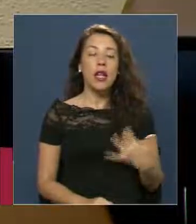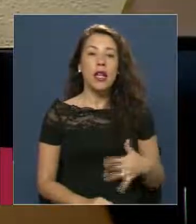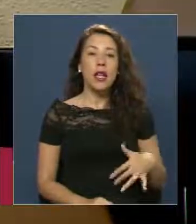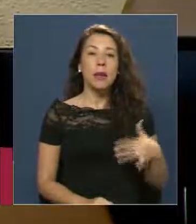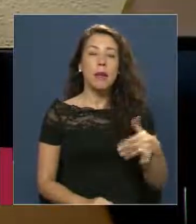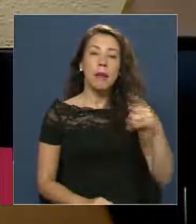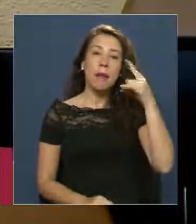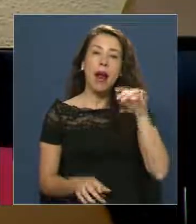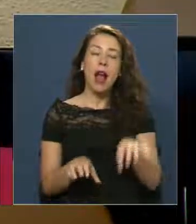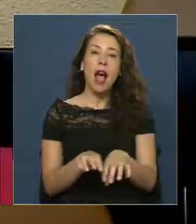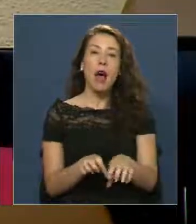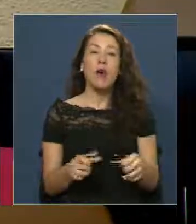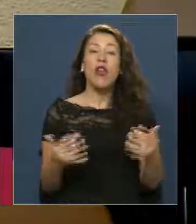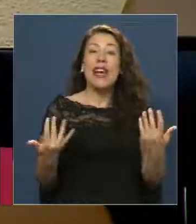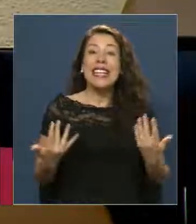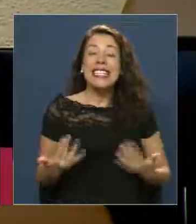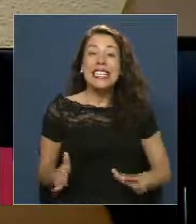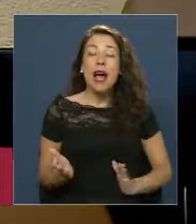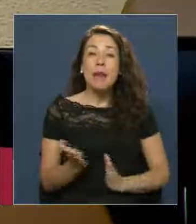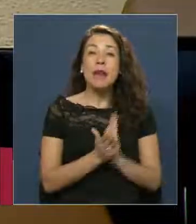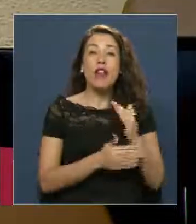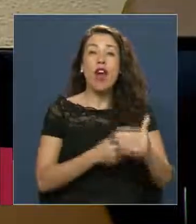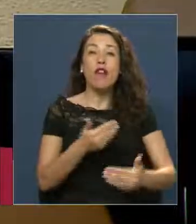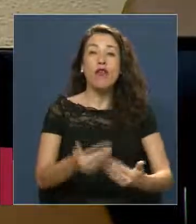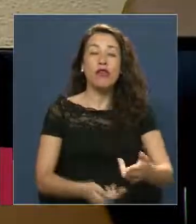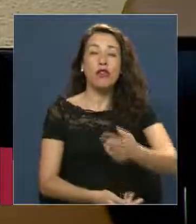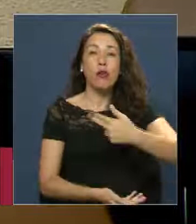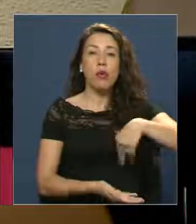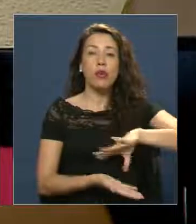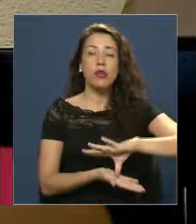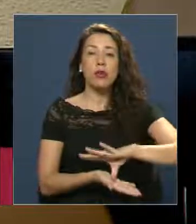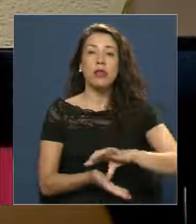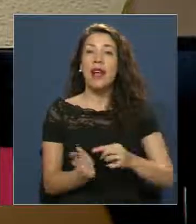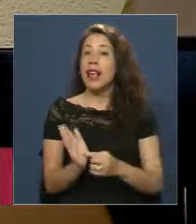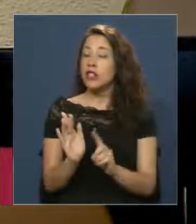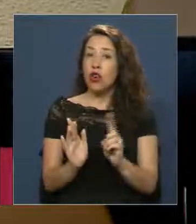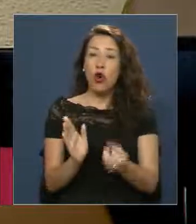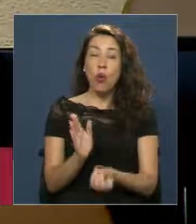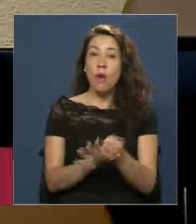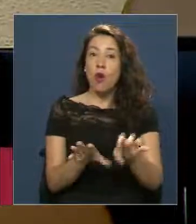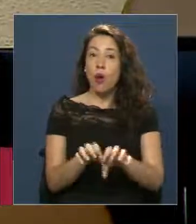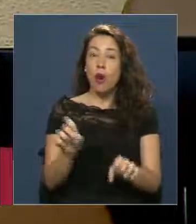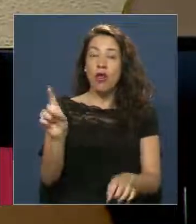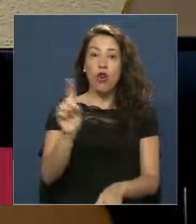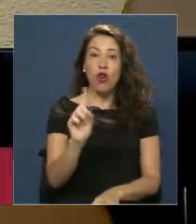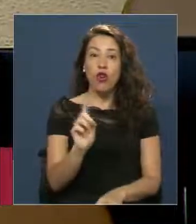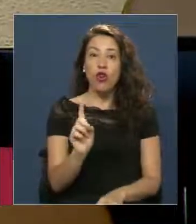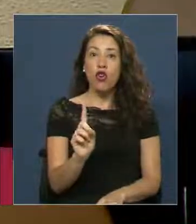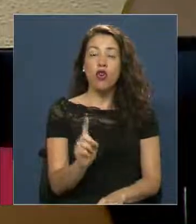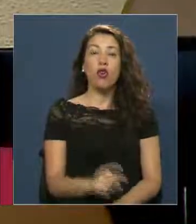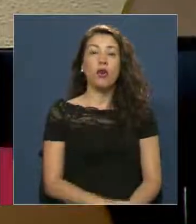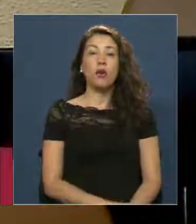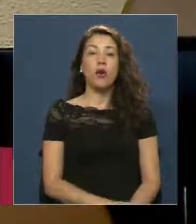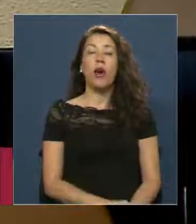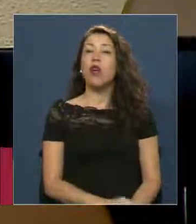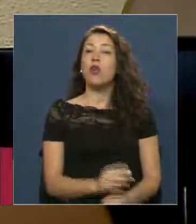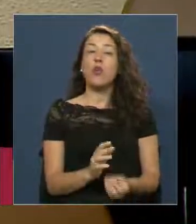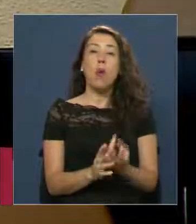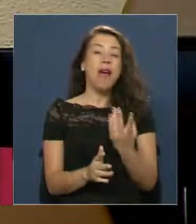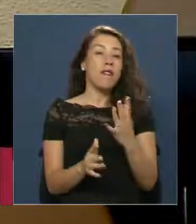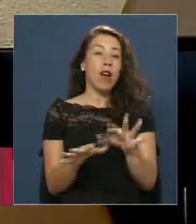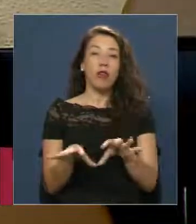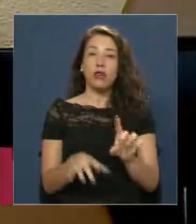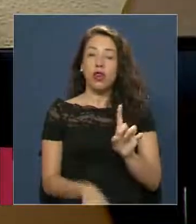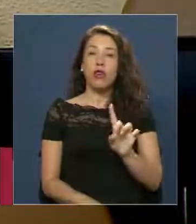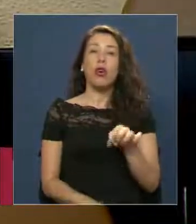para los tratados que ya están rigiendo en nuestro país. Este no es un nuevo tratado, este no abre una nueva realidad, sino